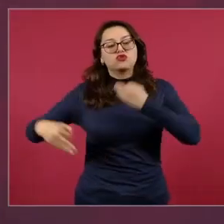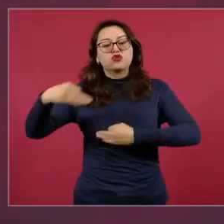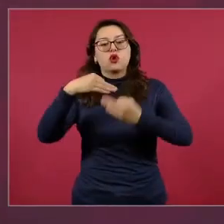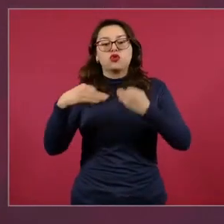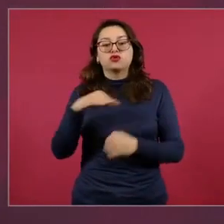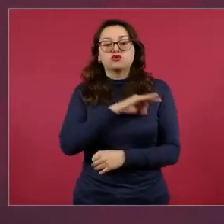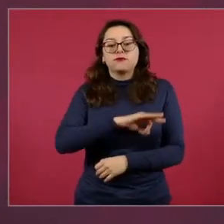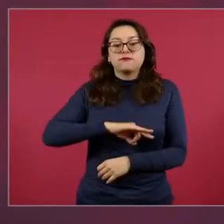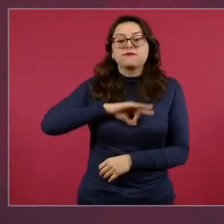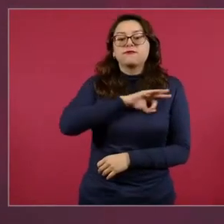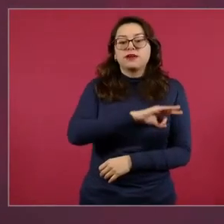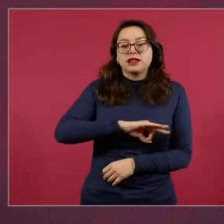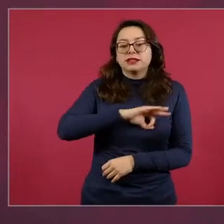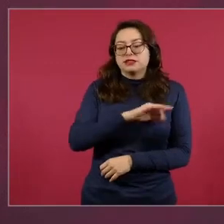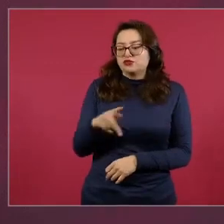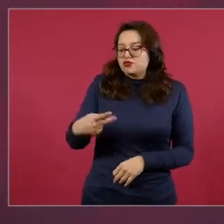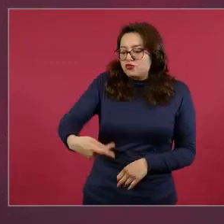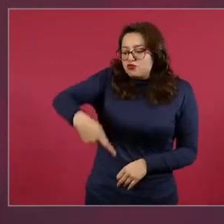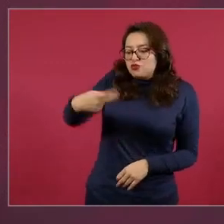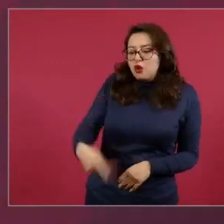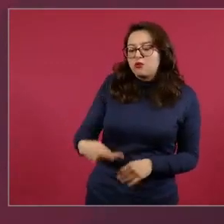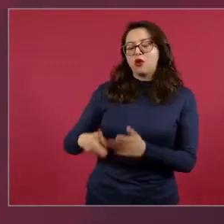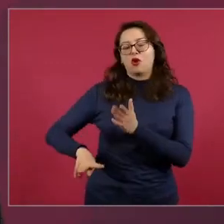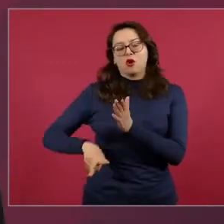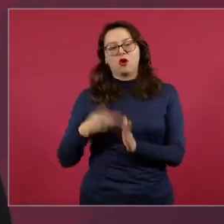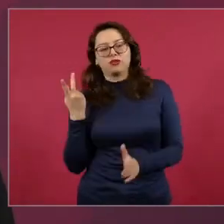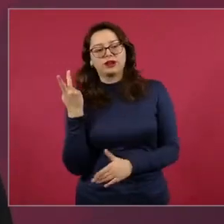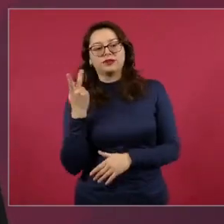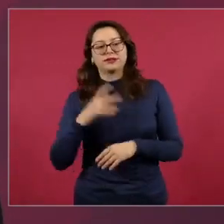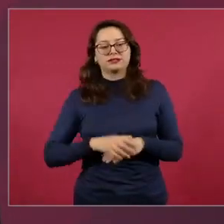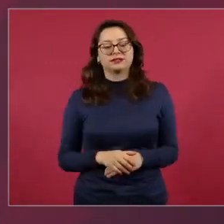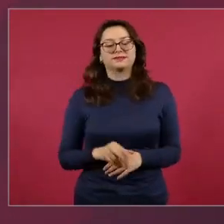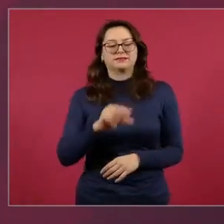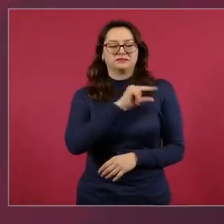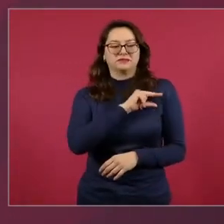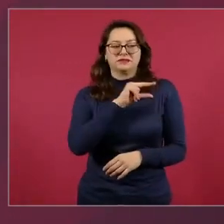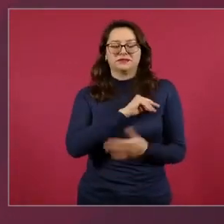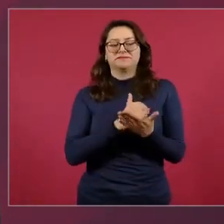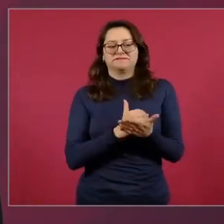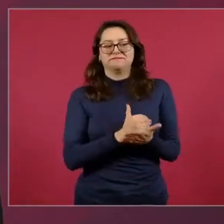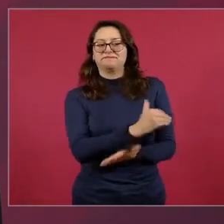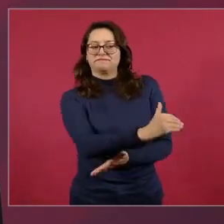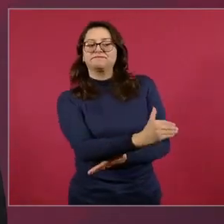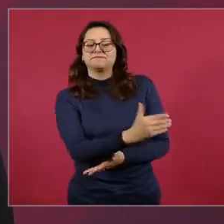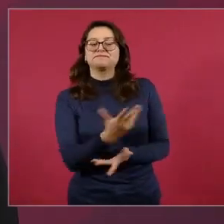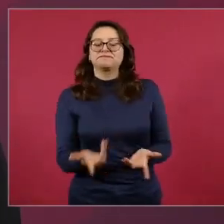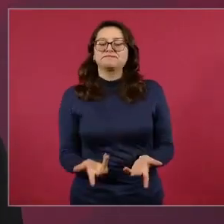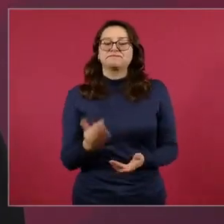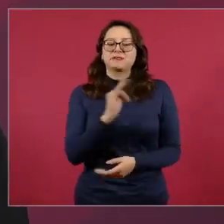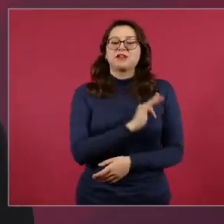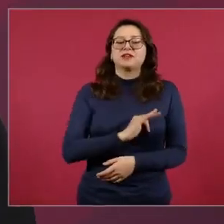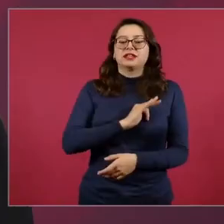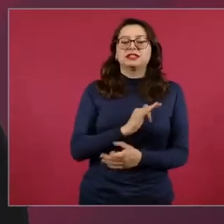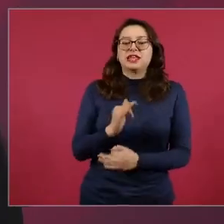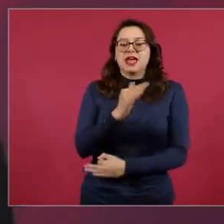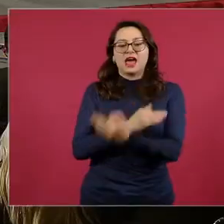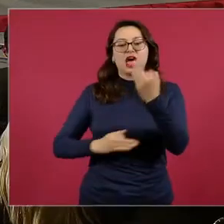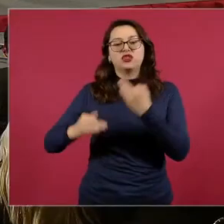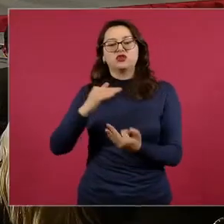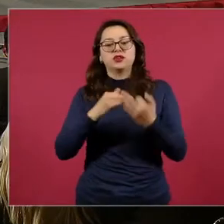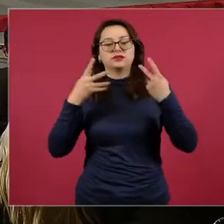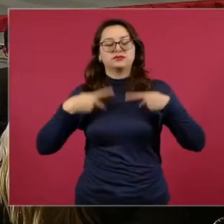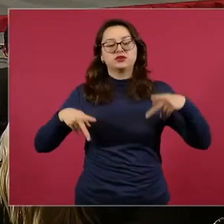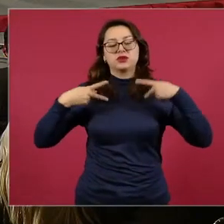no de las empresas privadas. Felicidades a todos los mexicanos por Mexicana de Aviación,